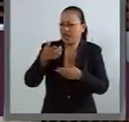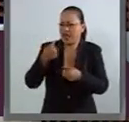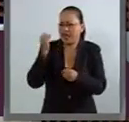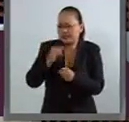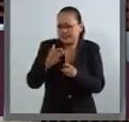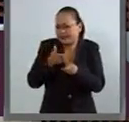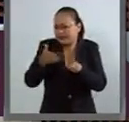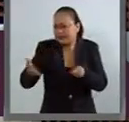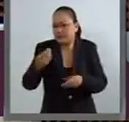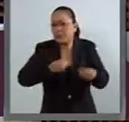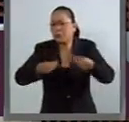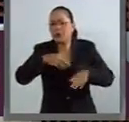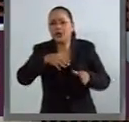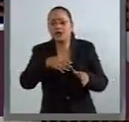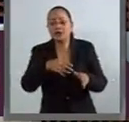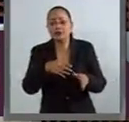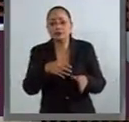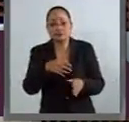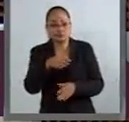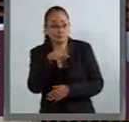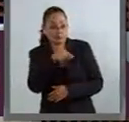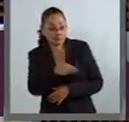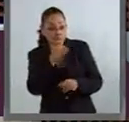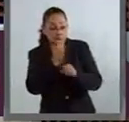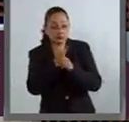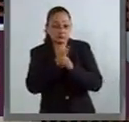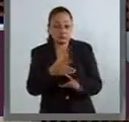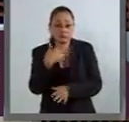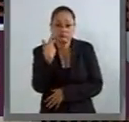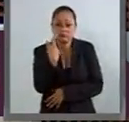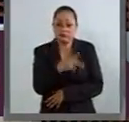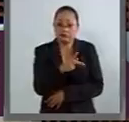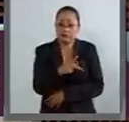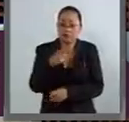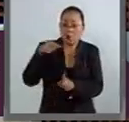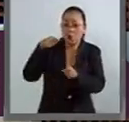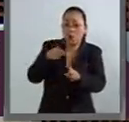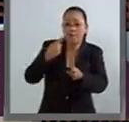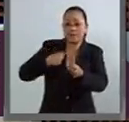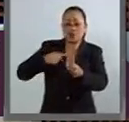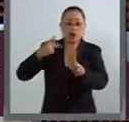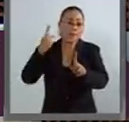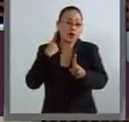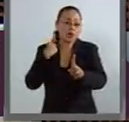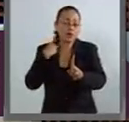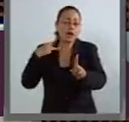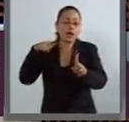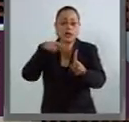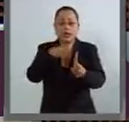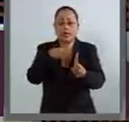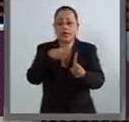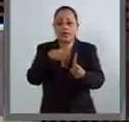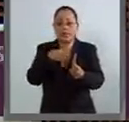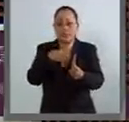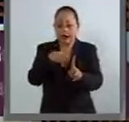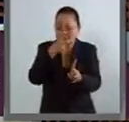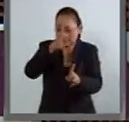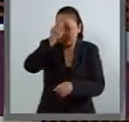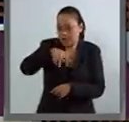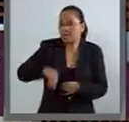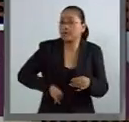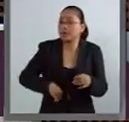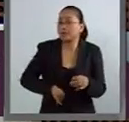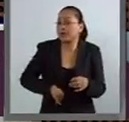momento, que no necesariamente la información de un político es la que le